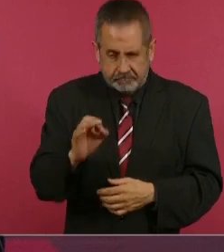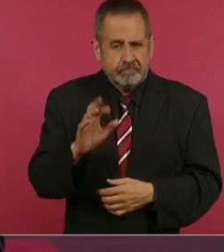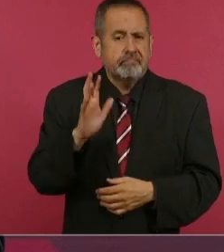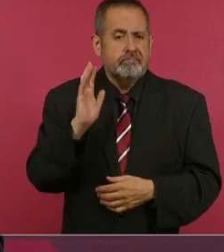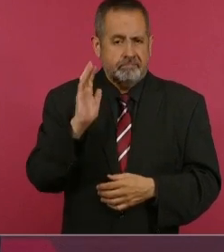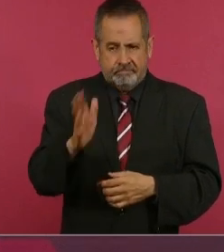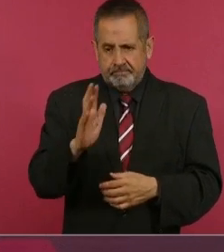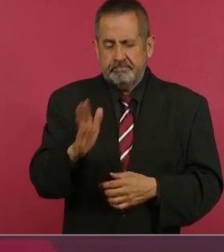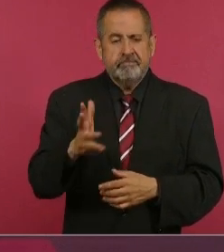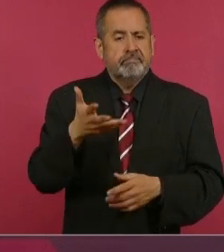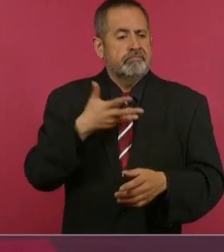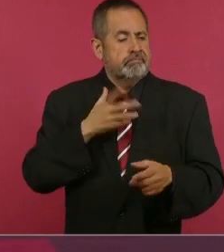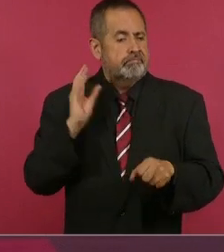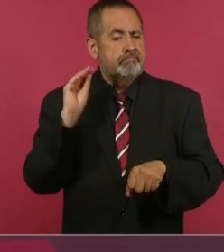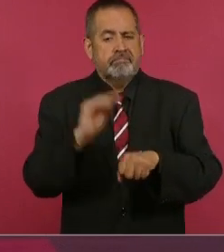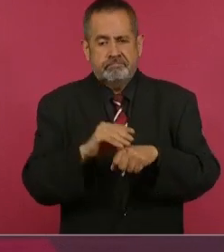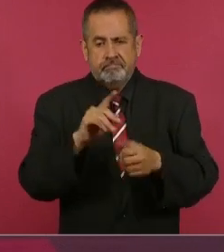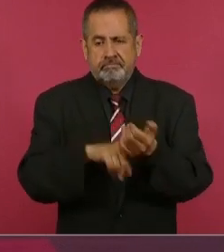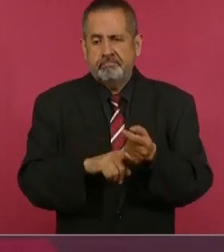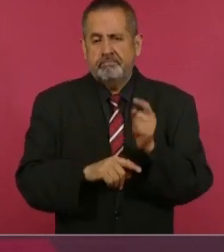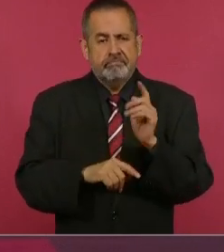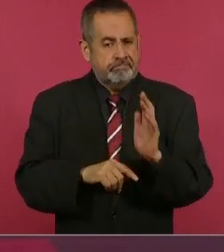ya está